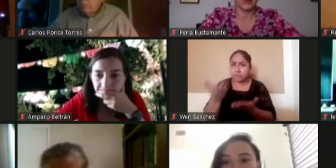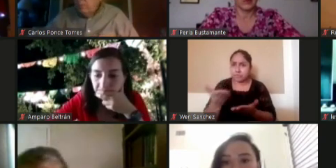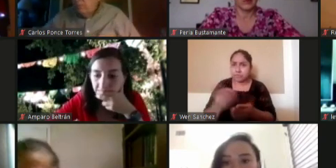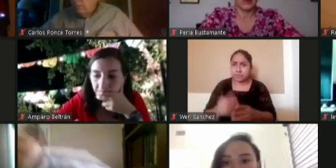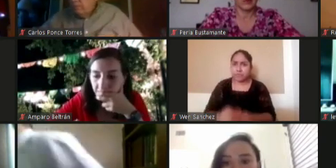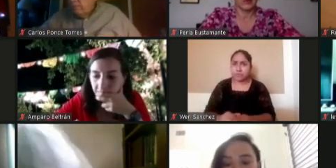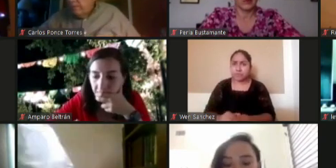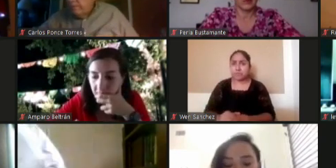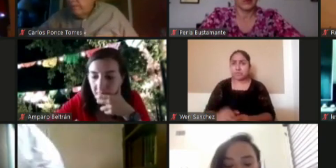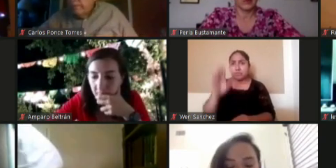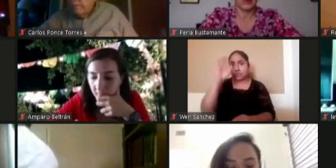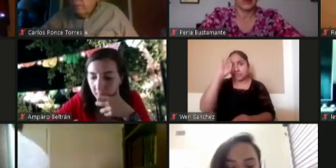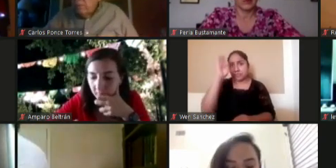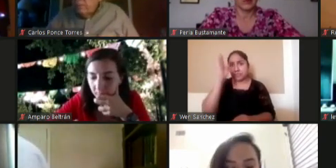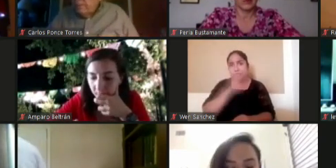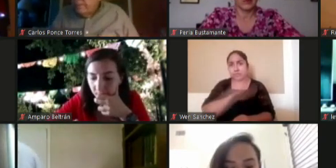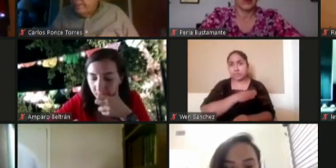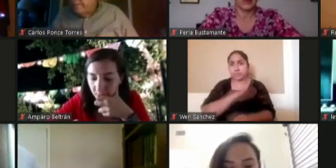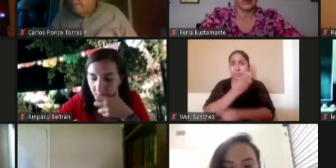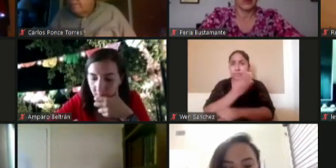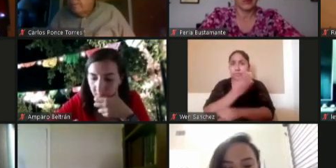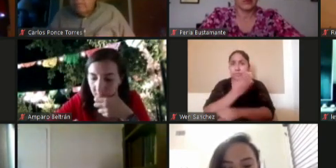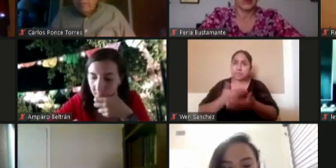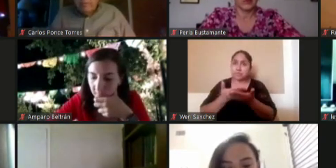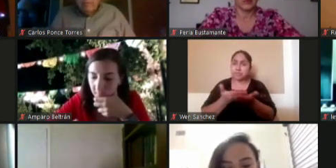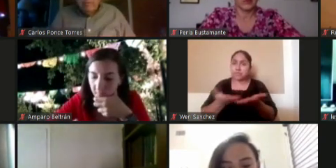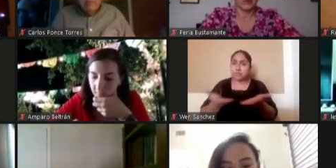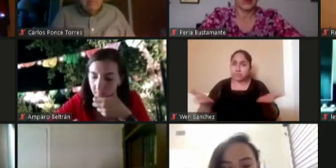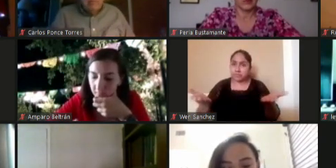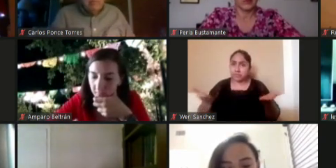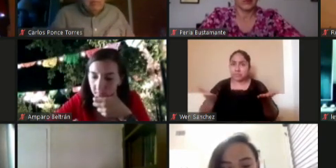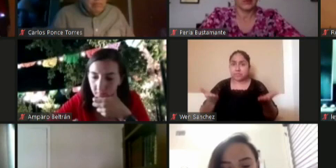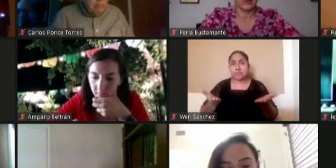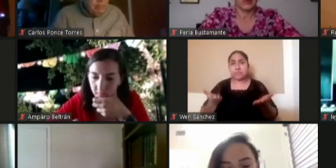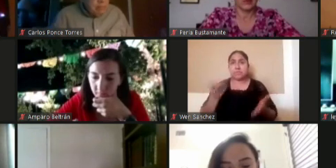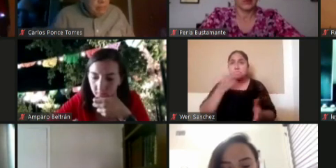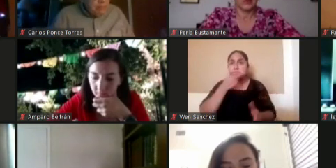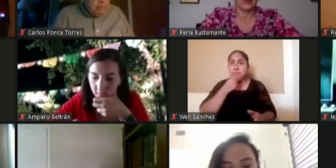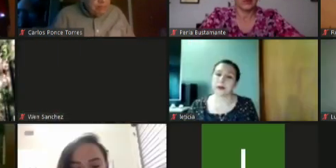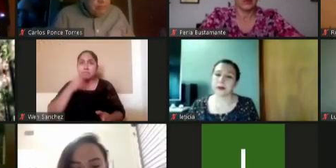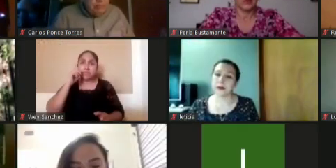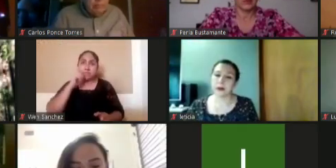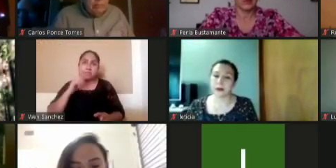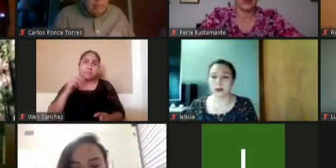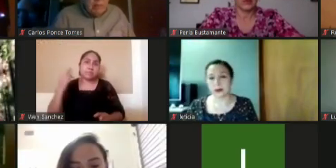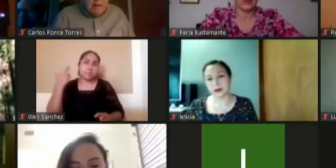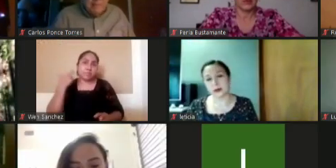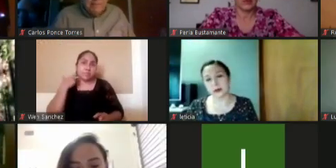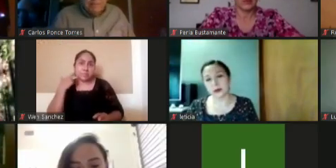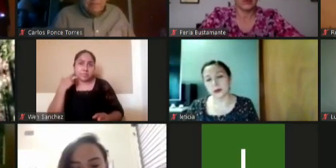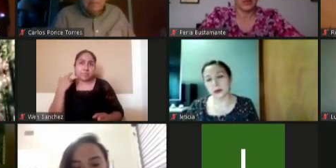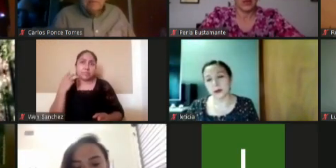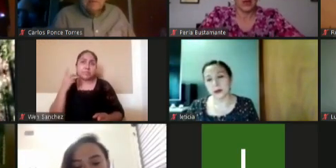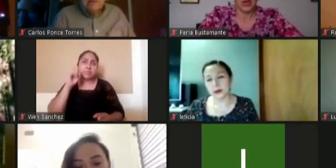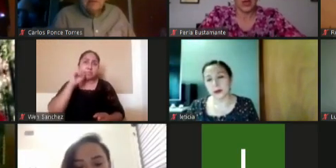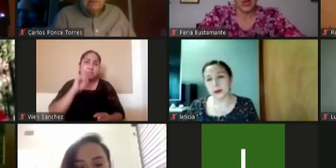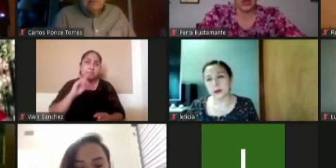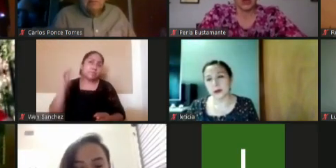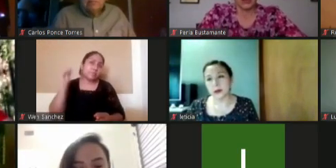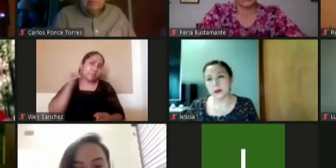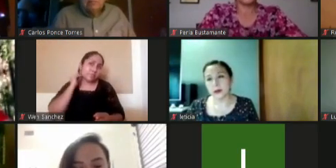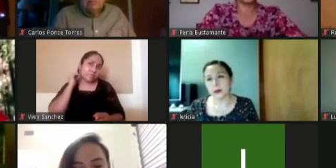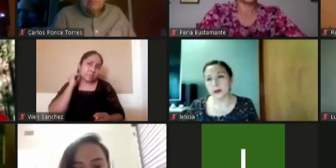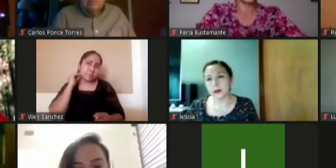Buenas tardes, compañeras, compañeros regidores, secretario, síndica, señor presidente municipal. Tan solo